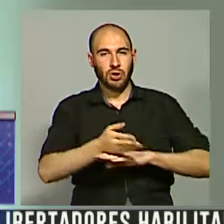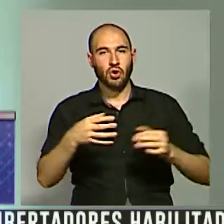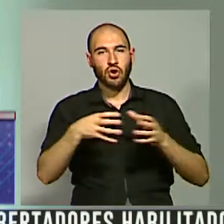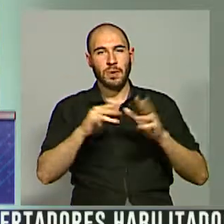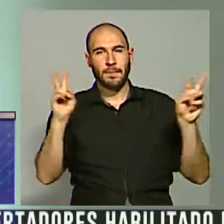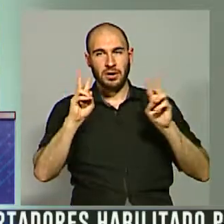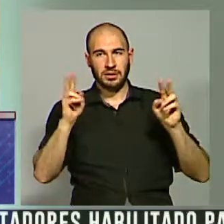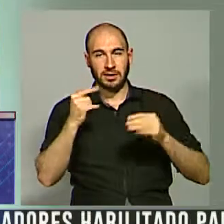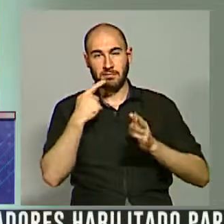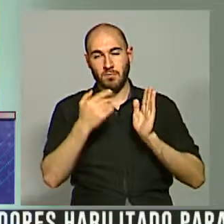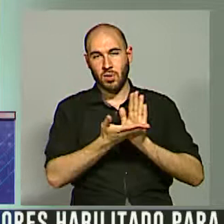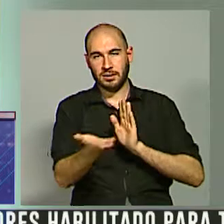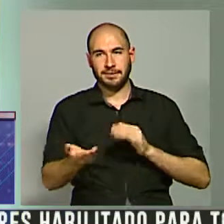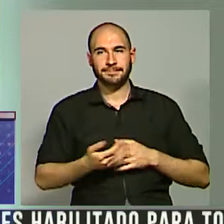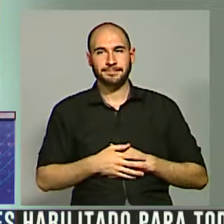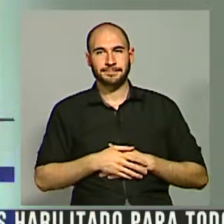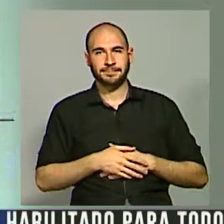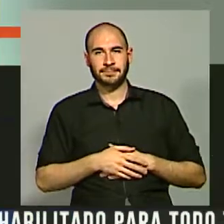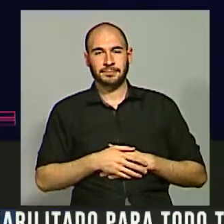Partido Justicialista. La compartimos con ustedes.